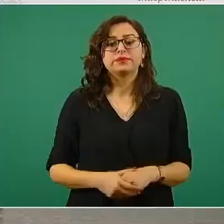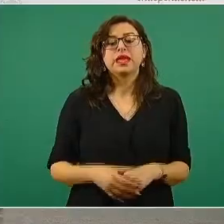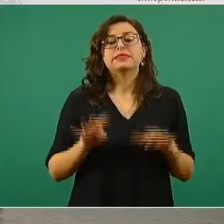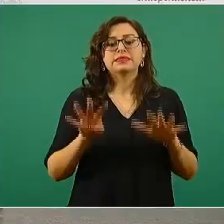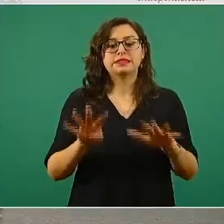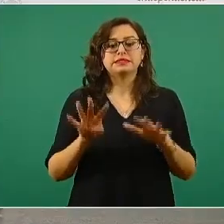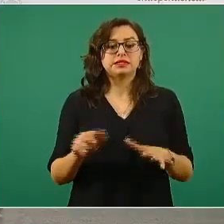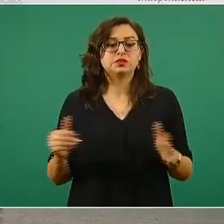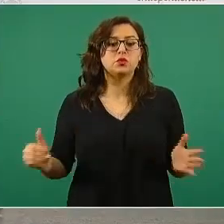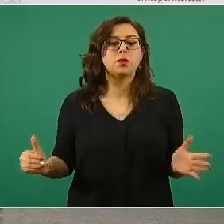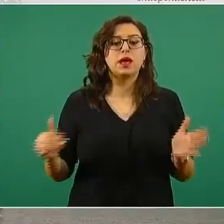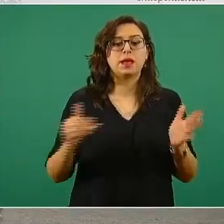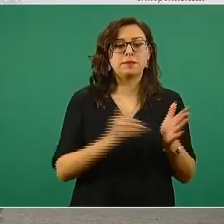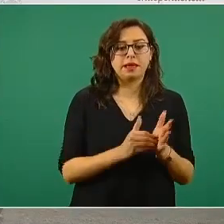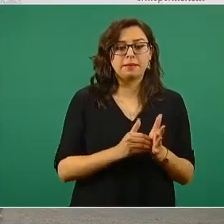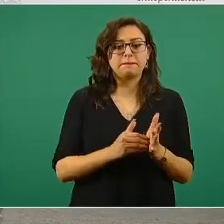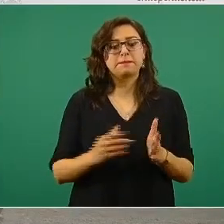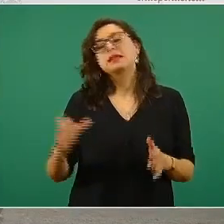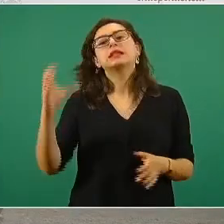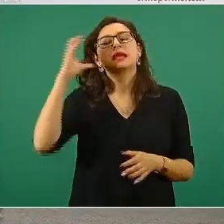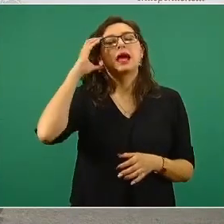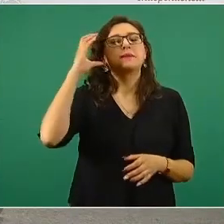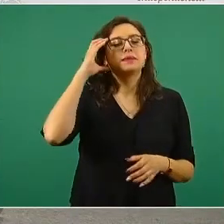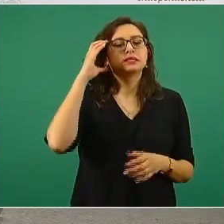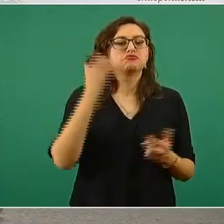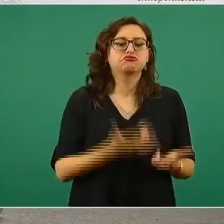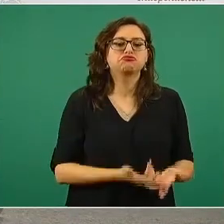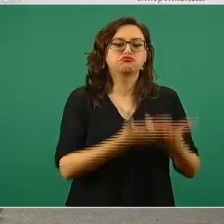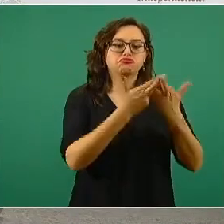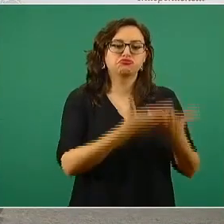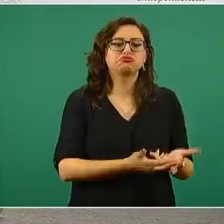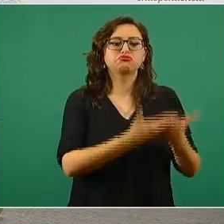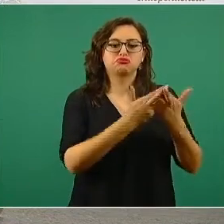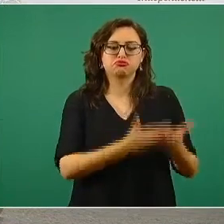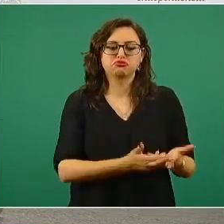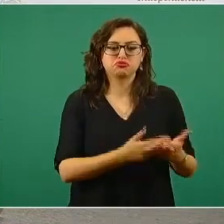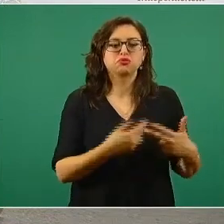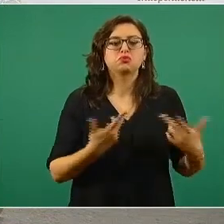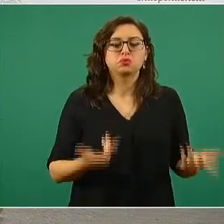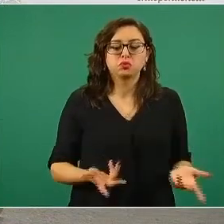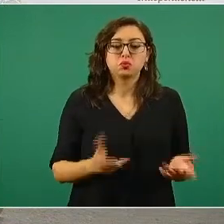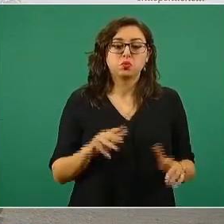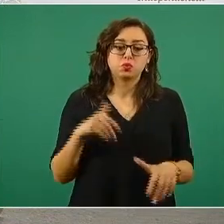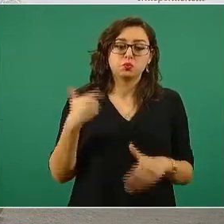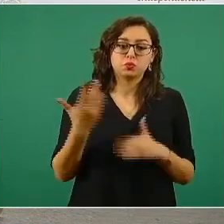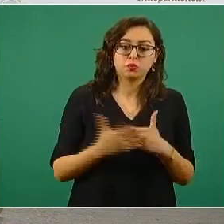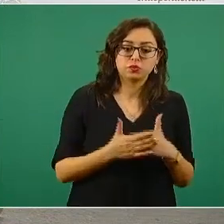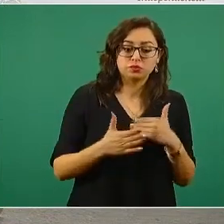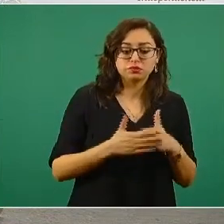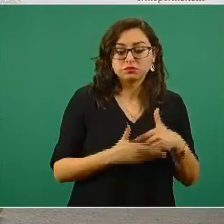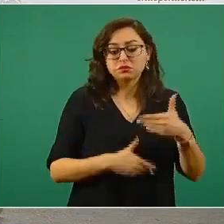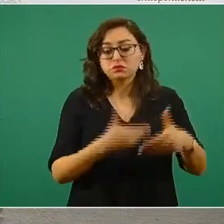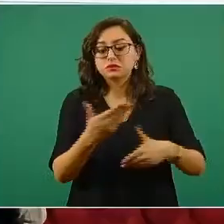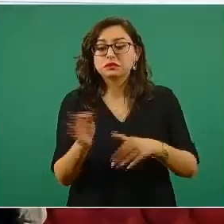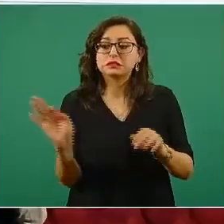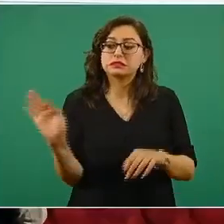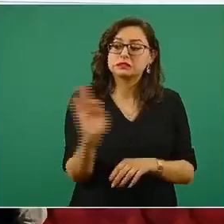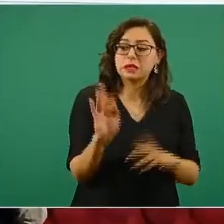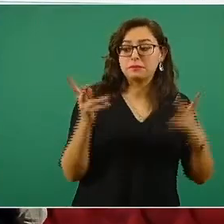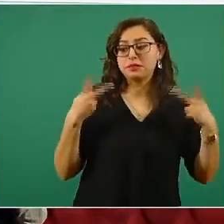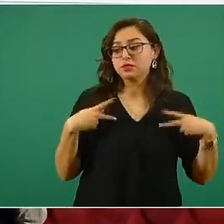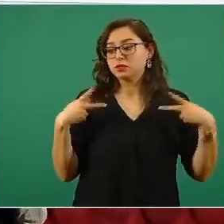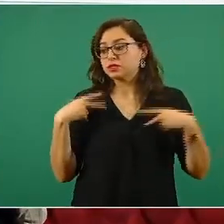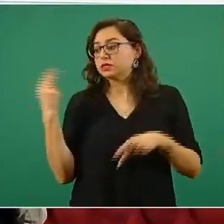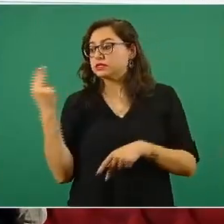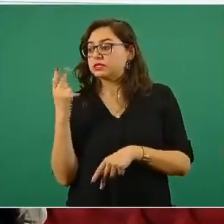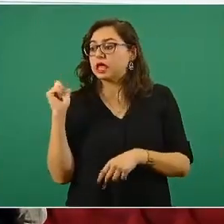19.870 camas de IRA general disponibles para si en siguientes días o a partir de hoy mismo alguna persona requiriera este